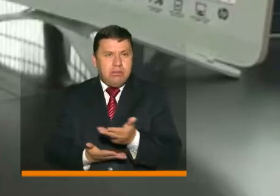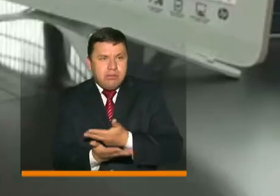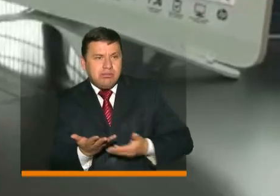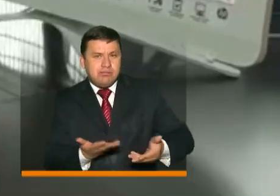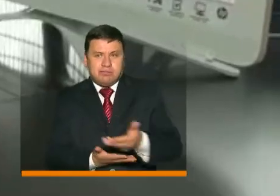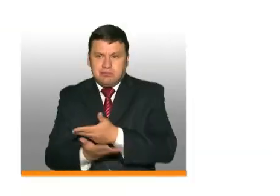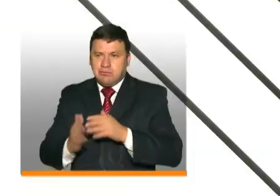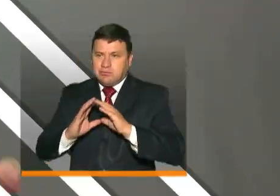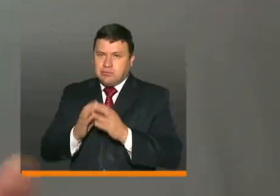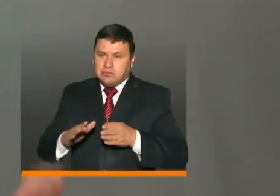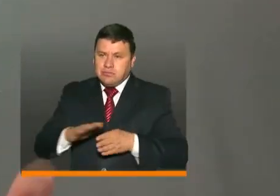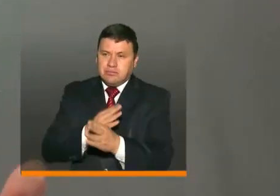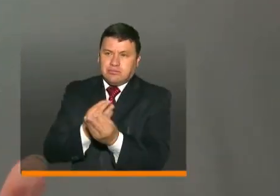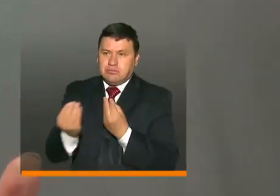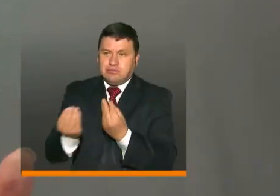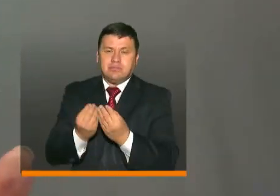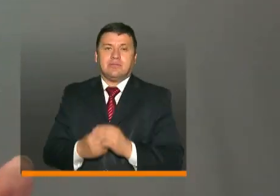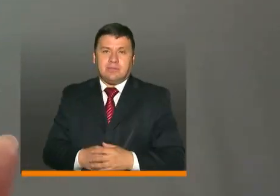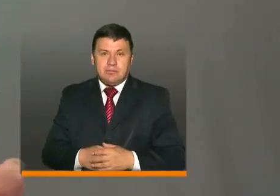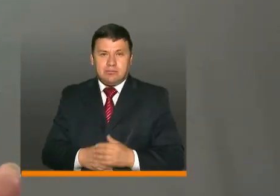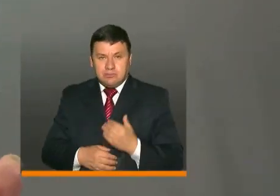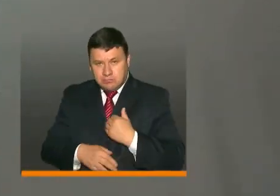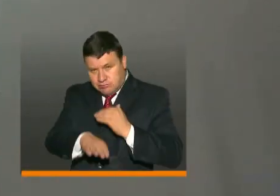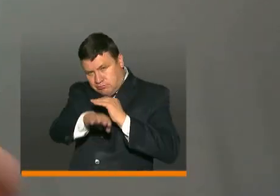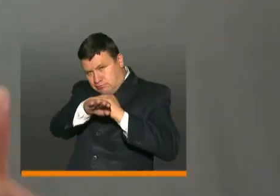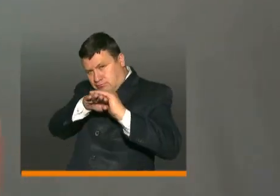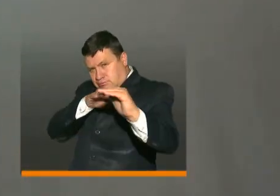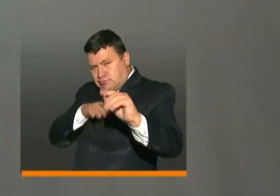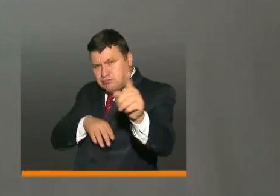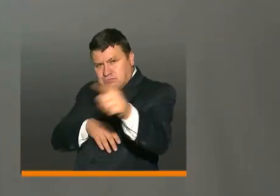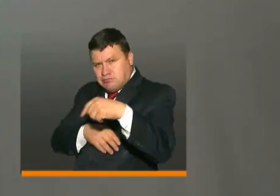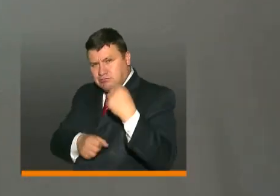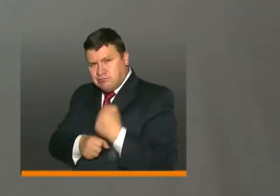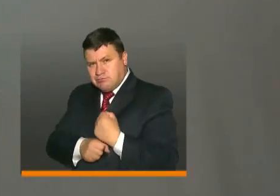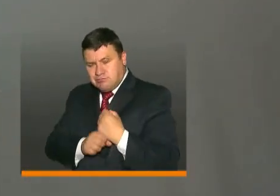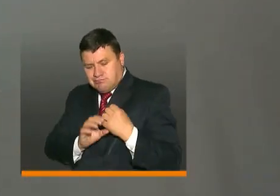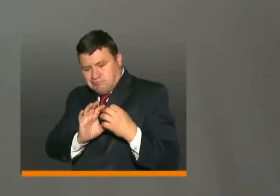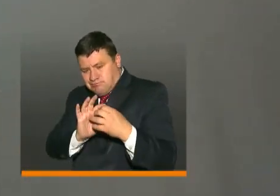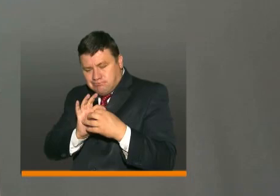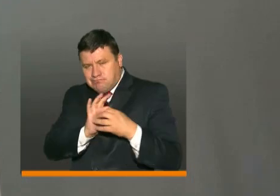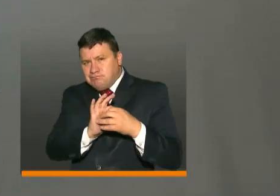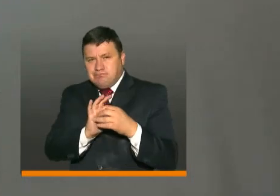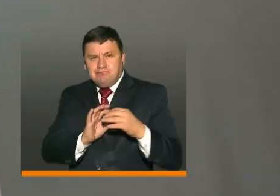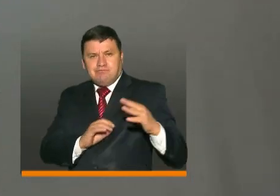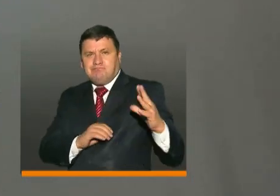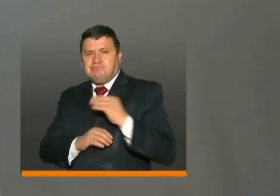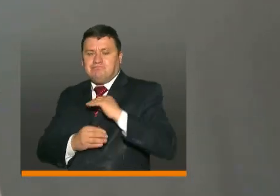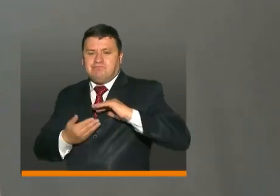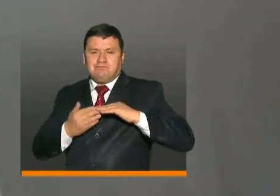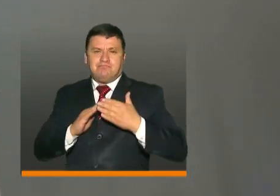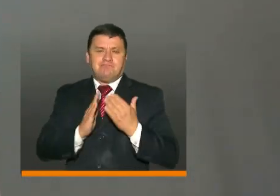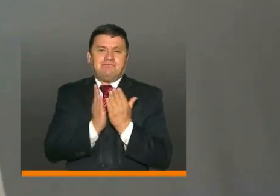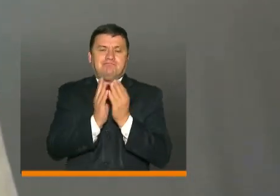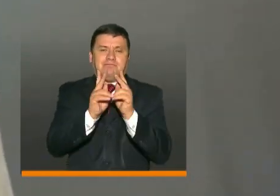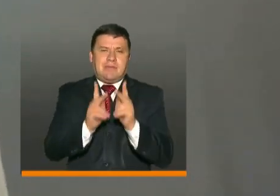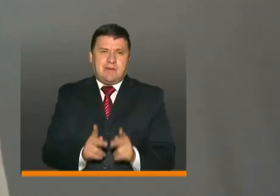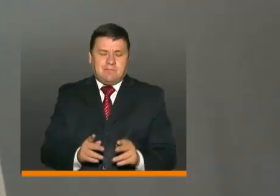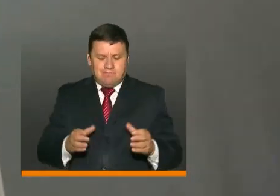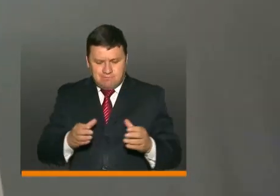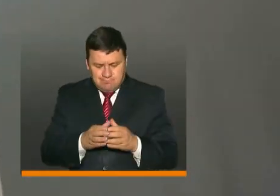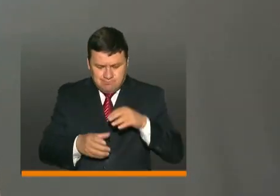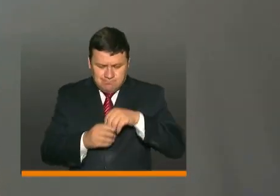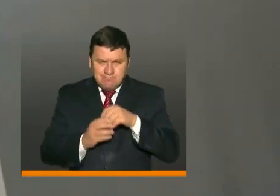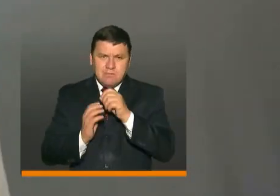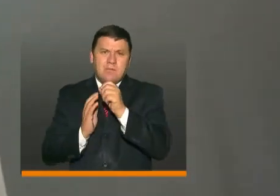a nuestro colegio. Esa es la invitación, que trabajemos con toda la comunidad educativa en